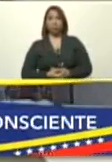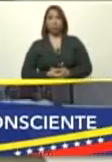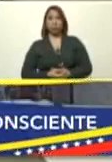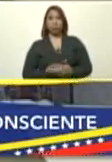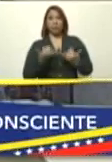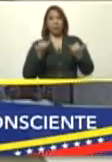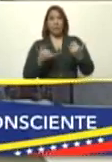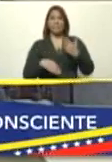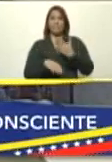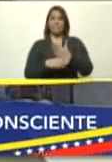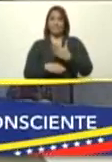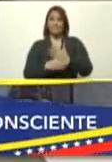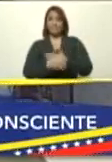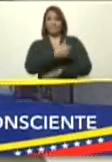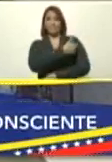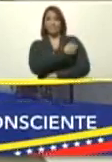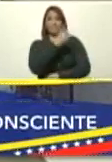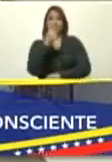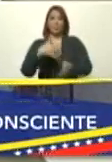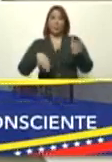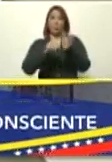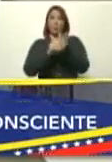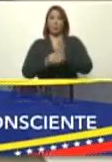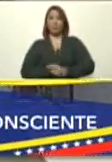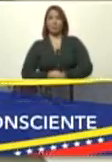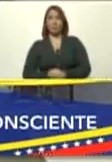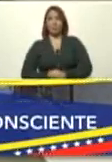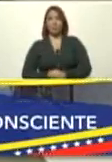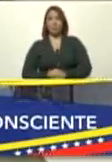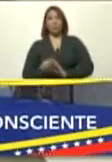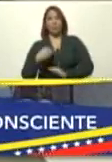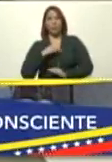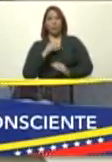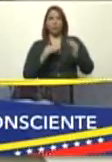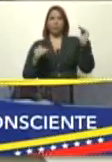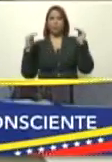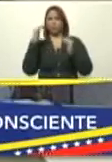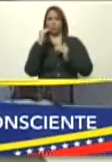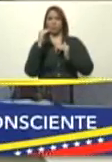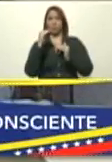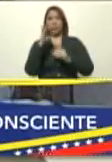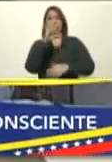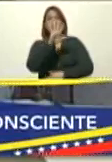ahora vamos a la vacunación en refuerzo. Y hemos llegado al